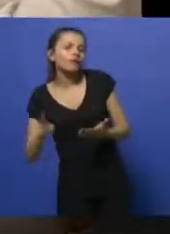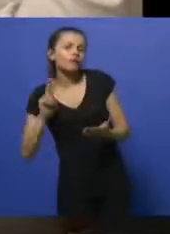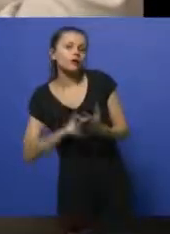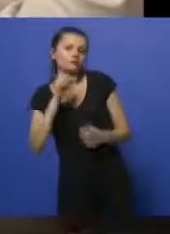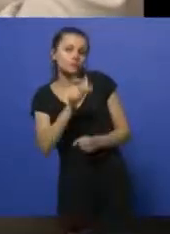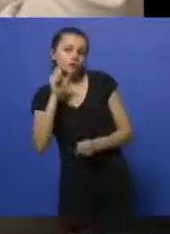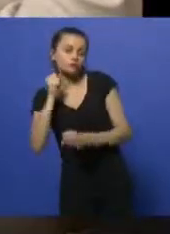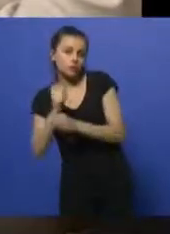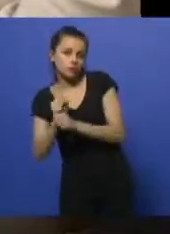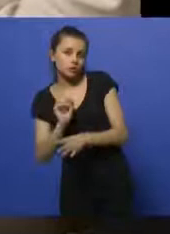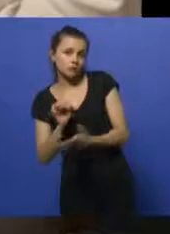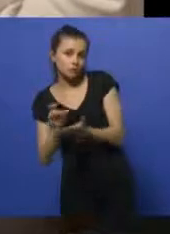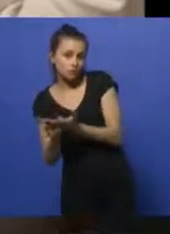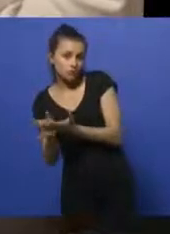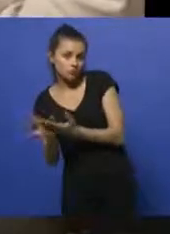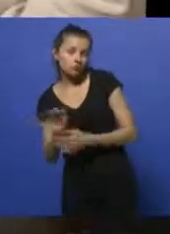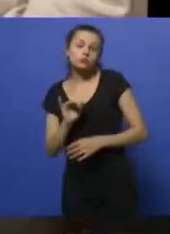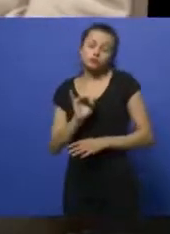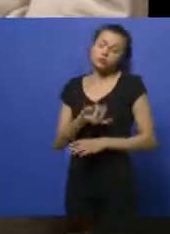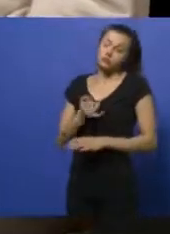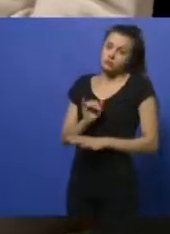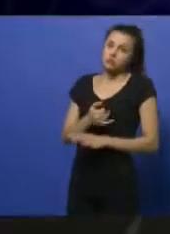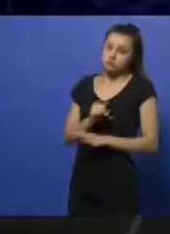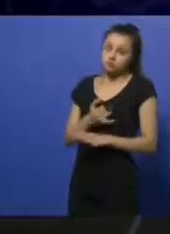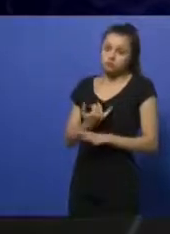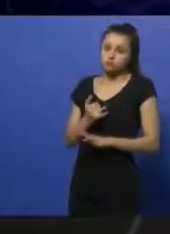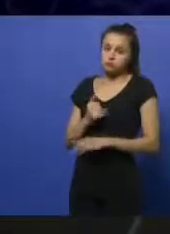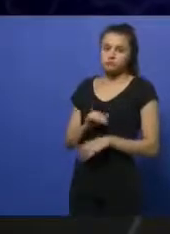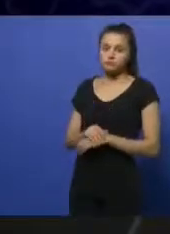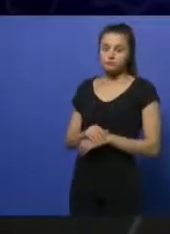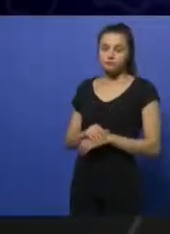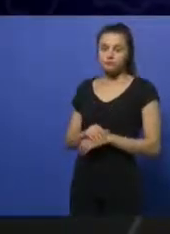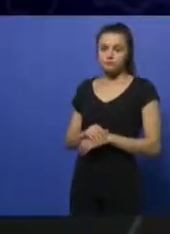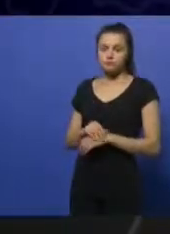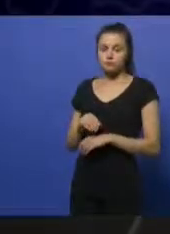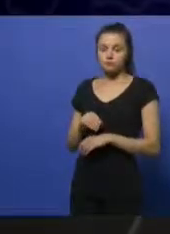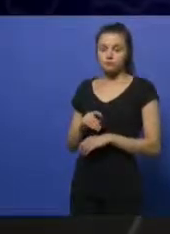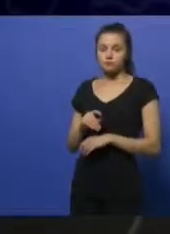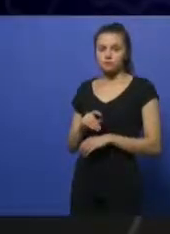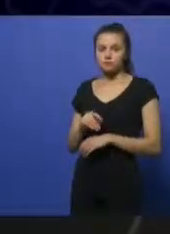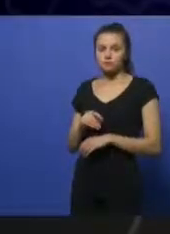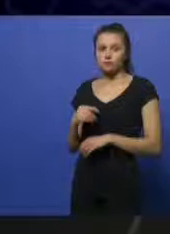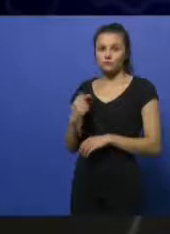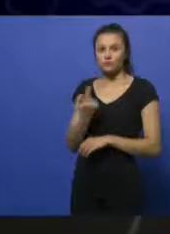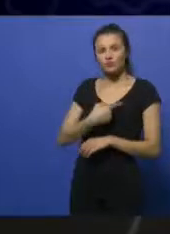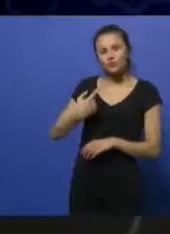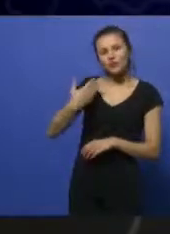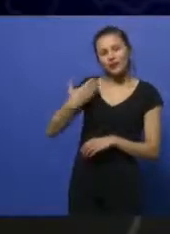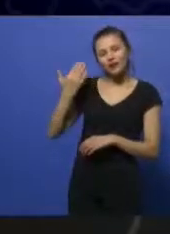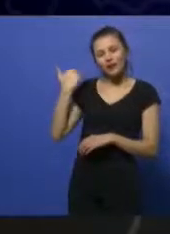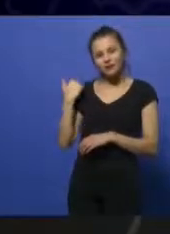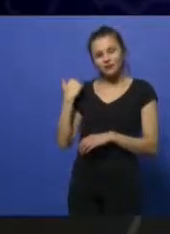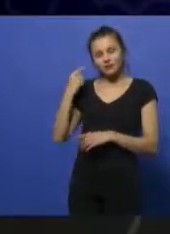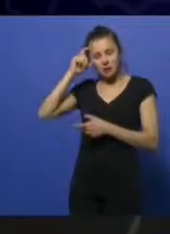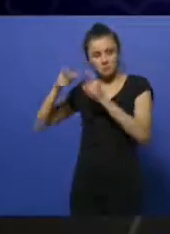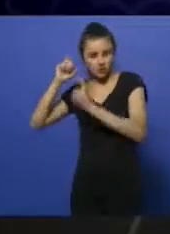Sí, totalmente. Nosotros de eso, como que ya lo hemos vivido varias veces y